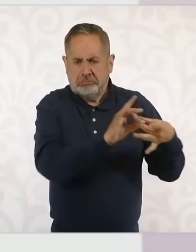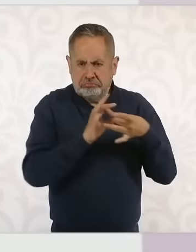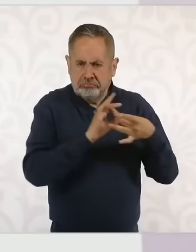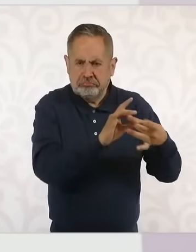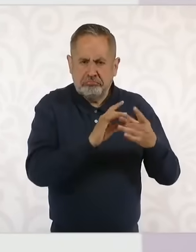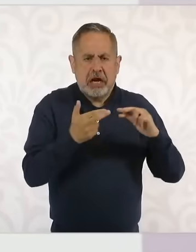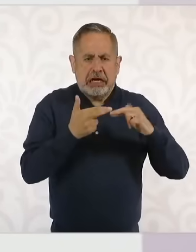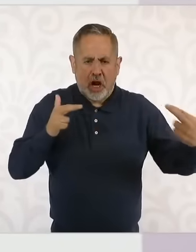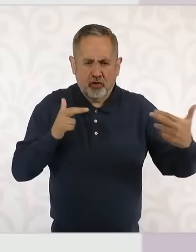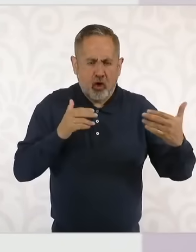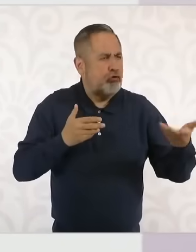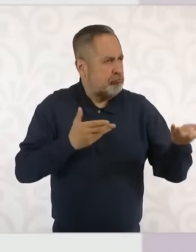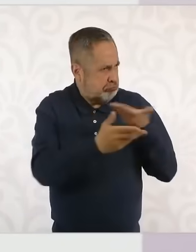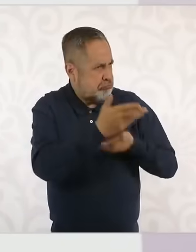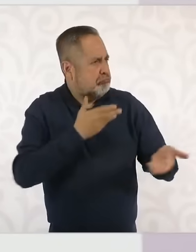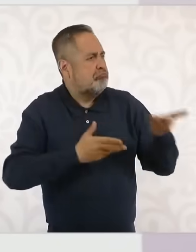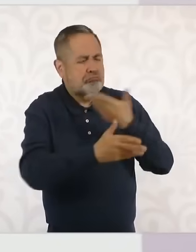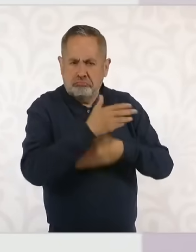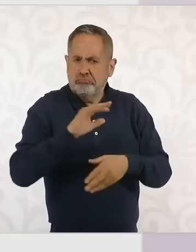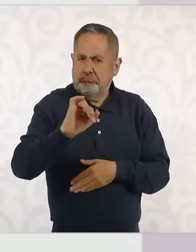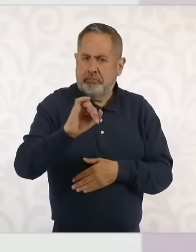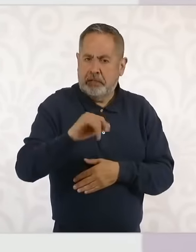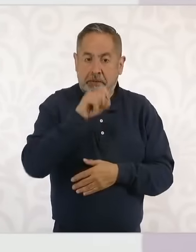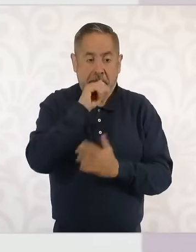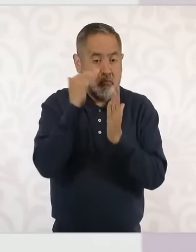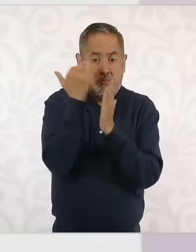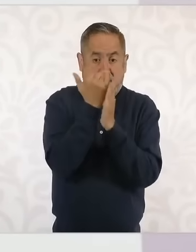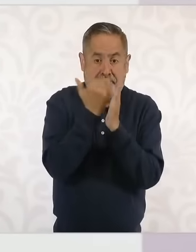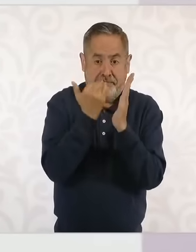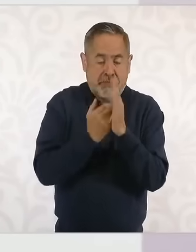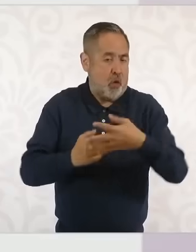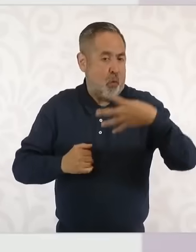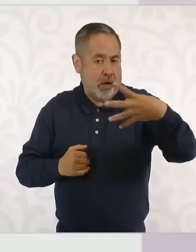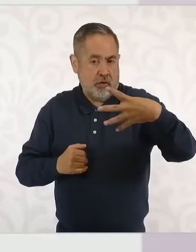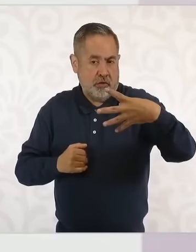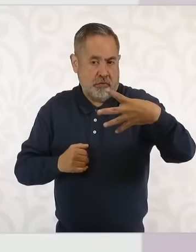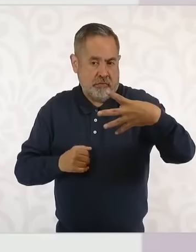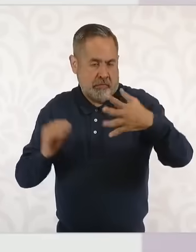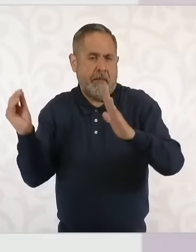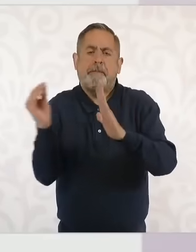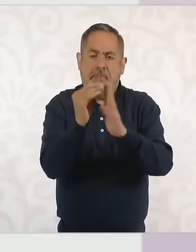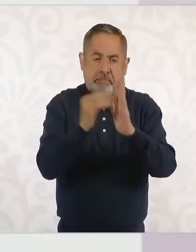basada en este entendimiento. En ese documento está establecido estos 4 principios